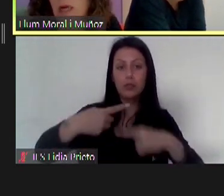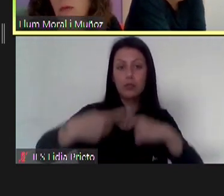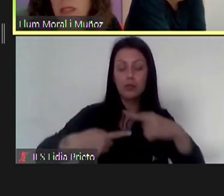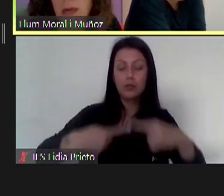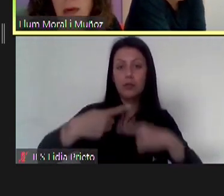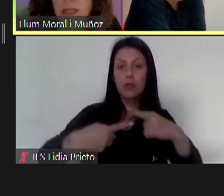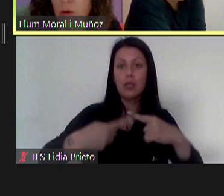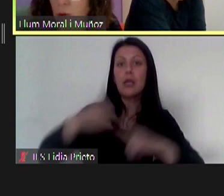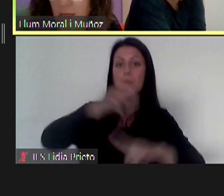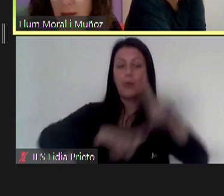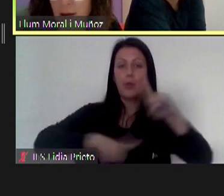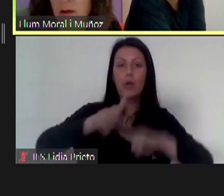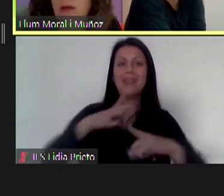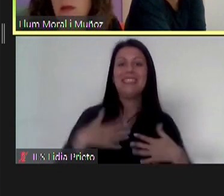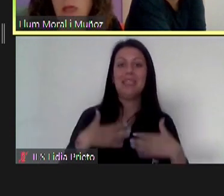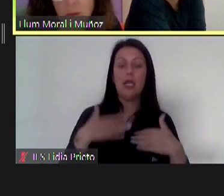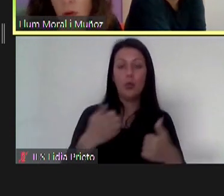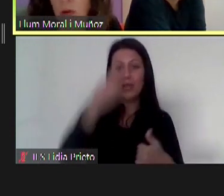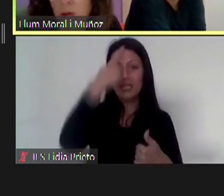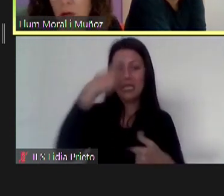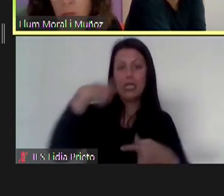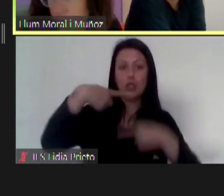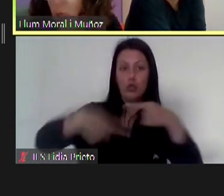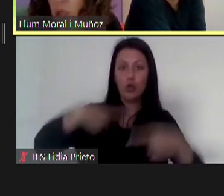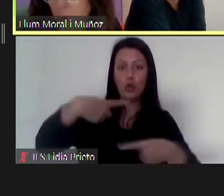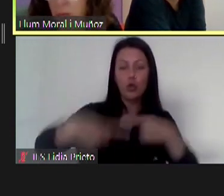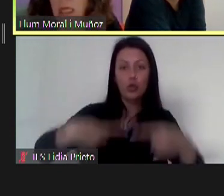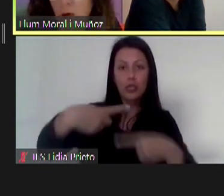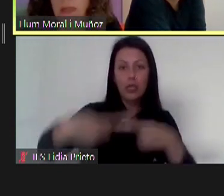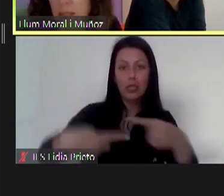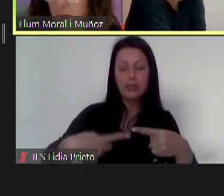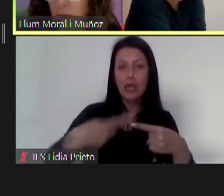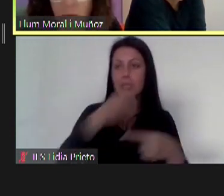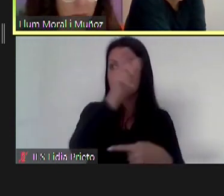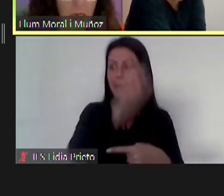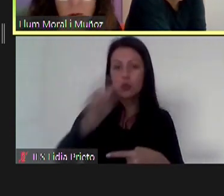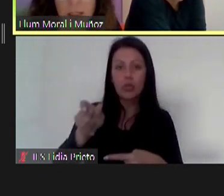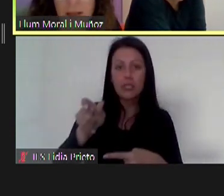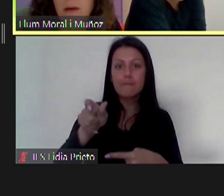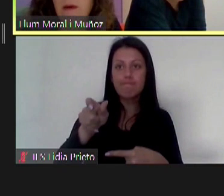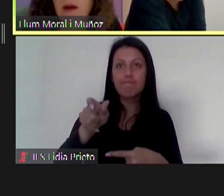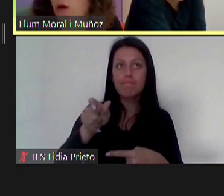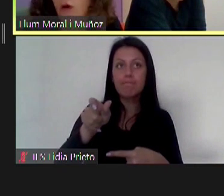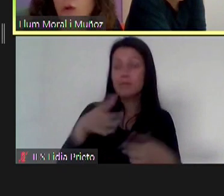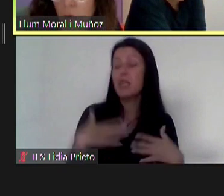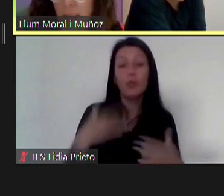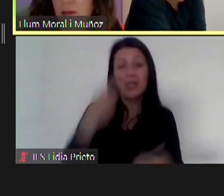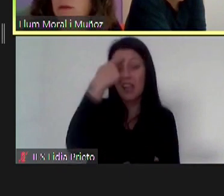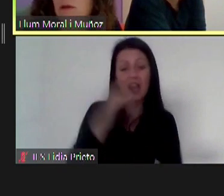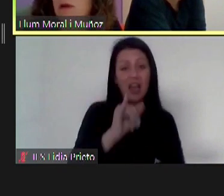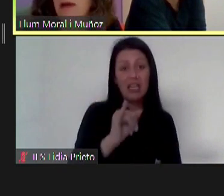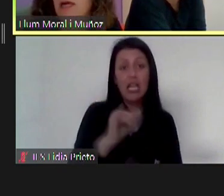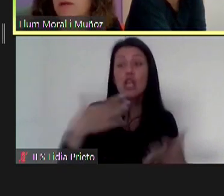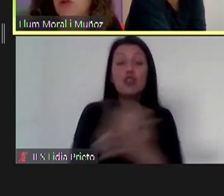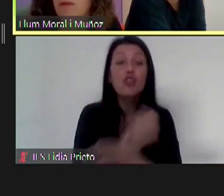un problema de salud mental, es que en nuestro día a día tenemos a nuestro alrededor personas con problemas de salud mental. Eso es así. No